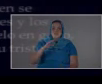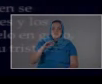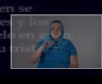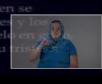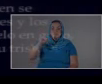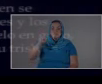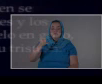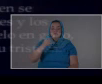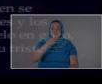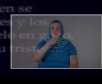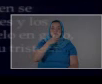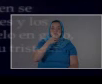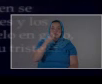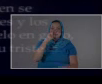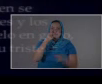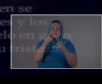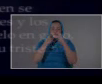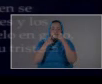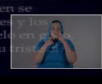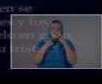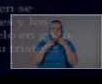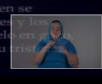Jeremías 31, 3.